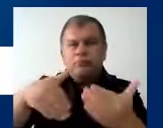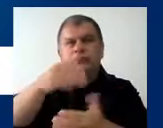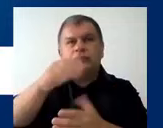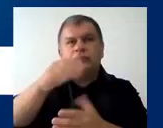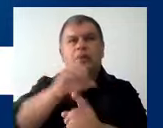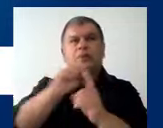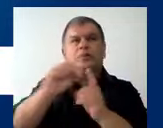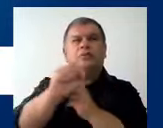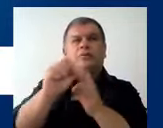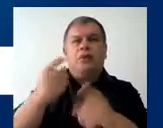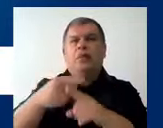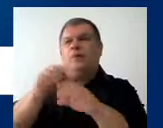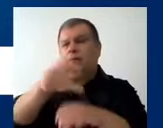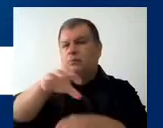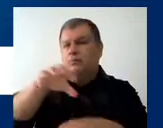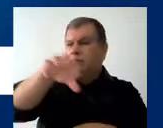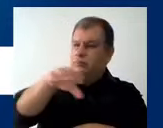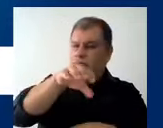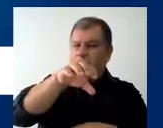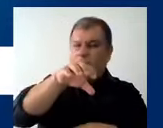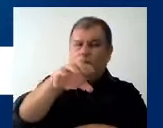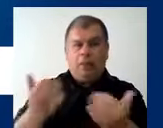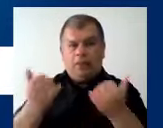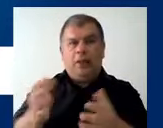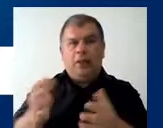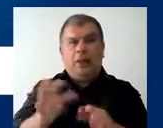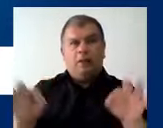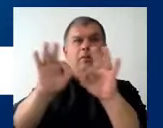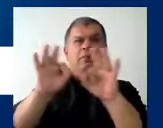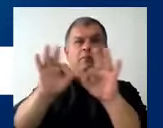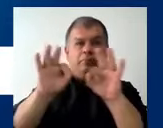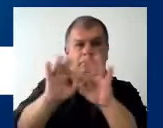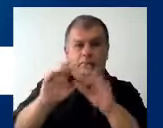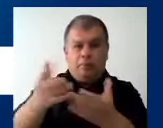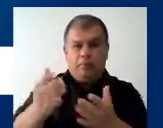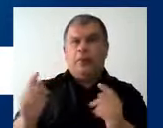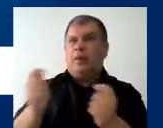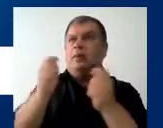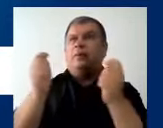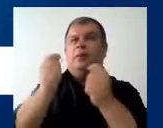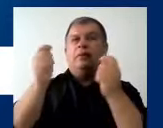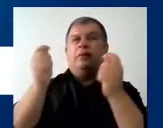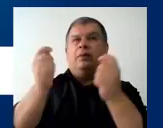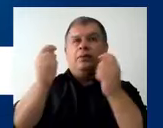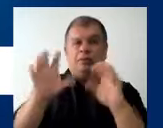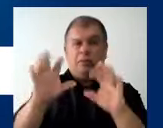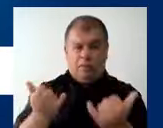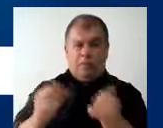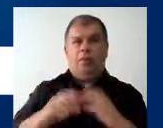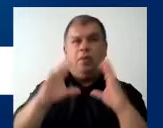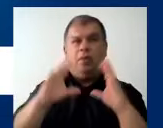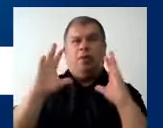toda su diversidad. Ahí está la importancia de la celebración de este día.